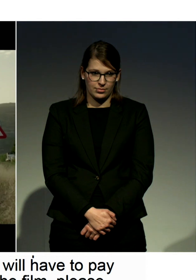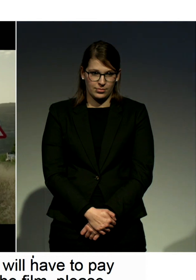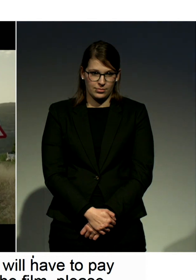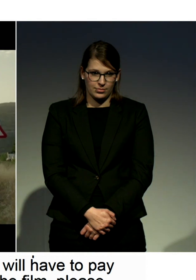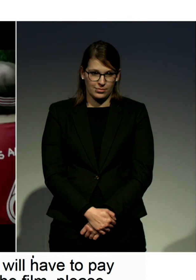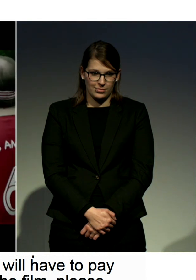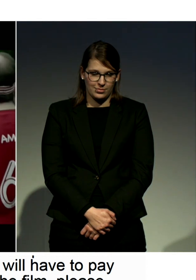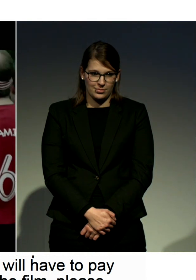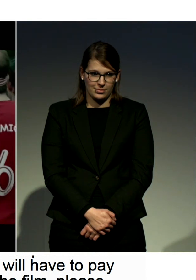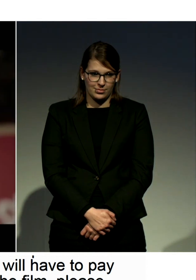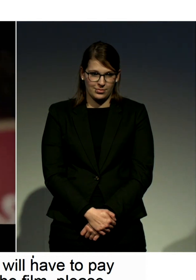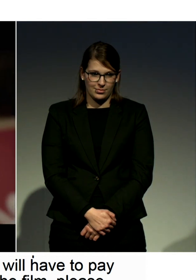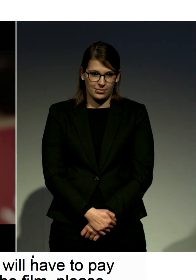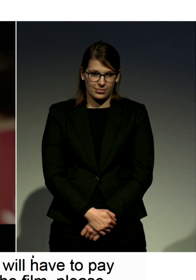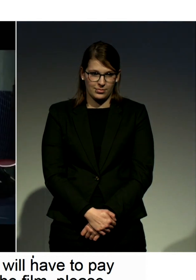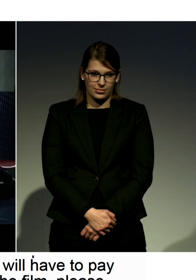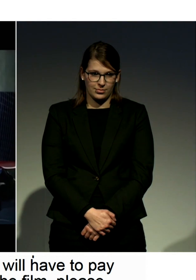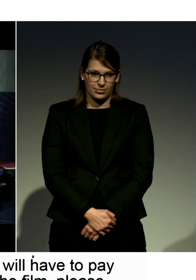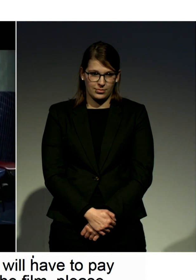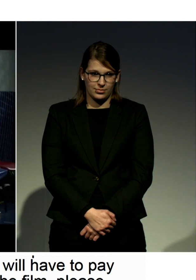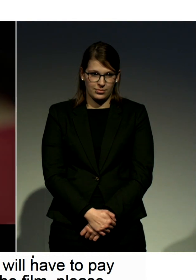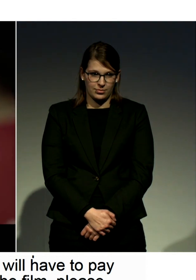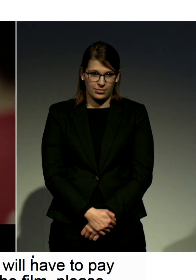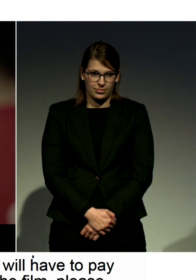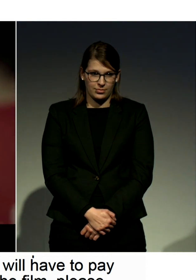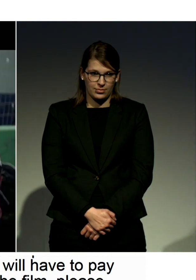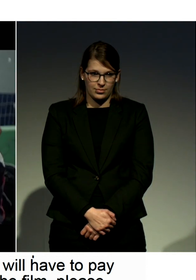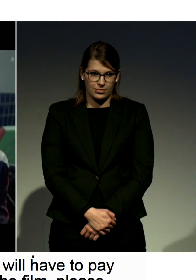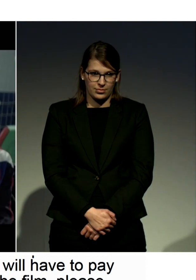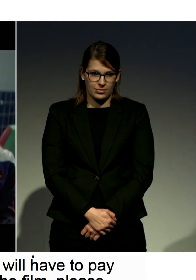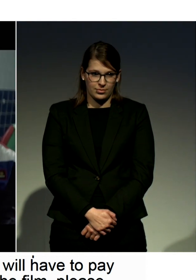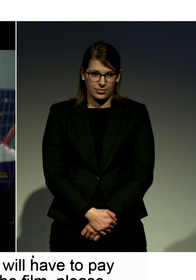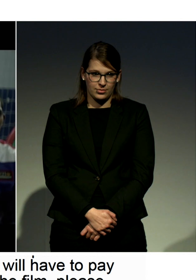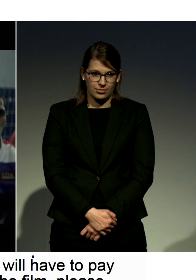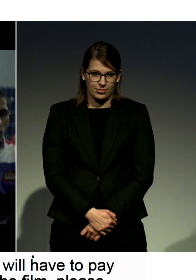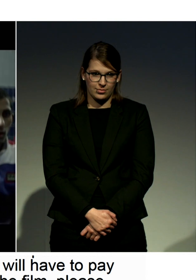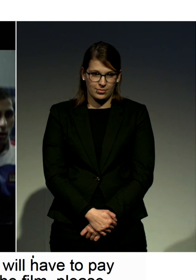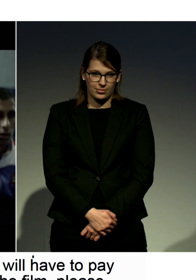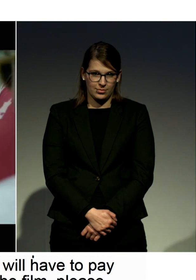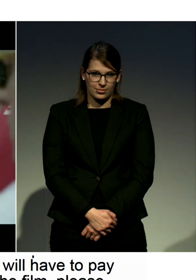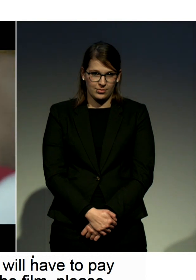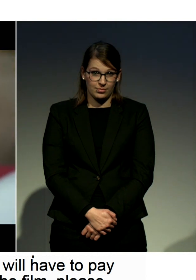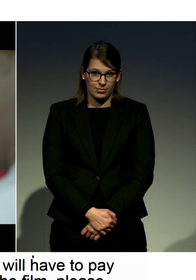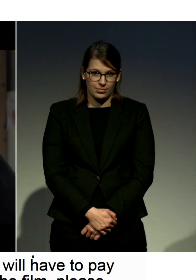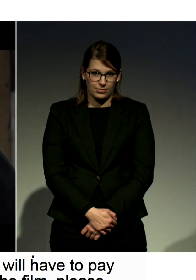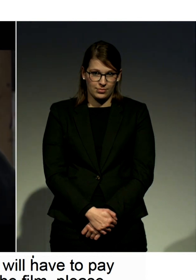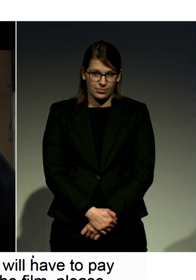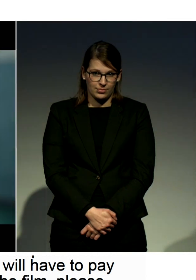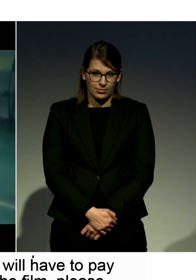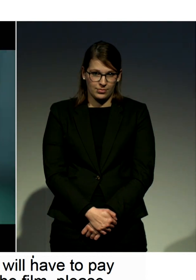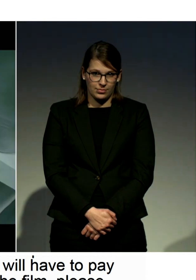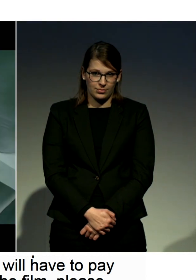Tampoco es necesario que lo conviertas en los links. Ahora ya sé por qué la llamáis la mosca. Cojonera, la mosca cojonera. Ni siquiera que jueguen